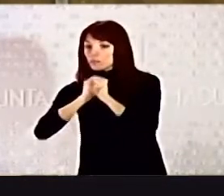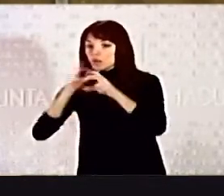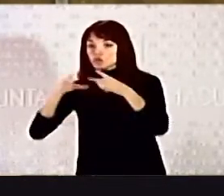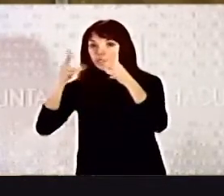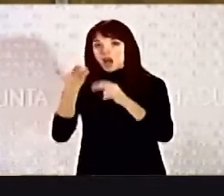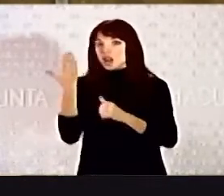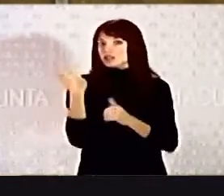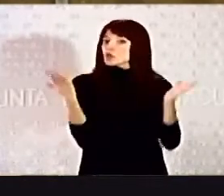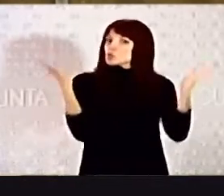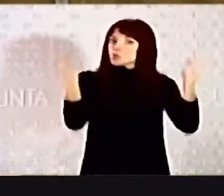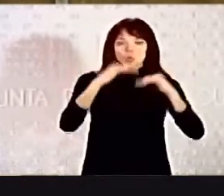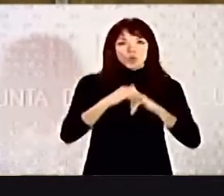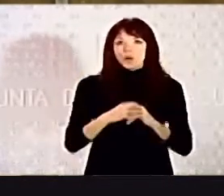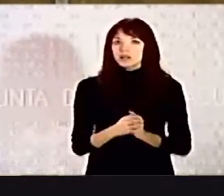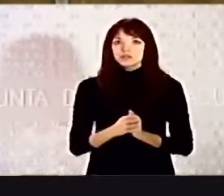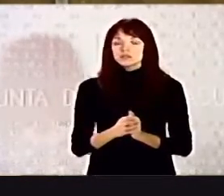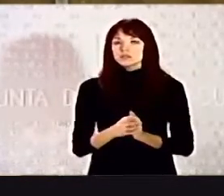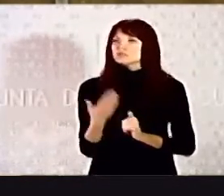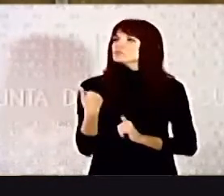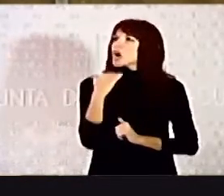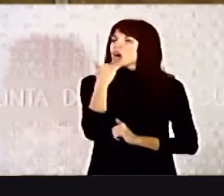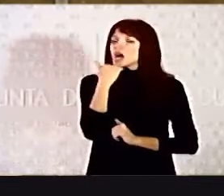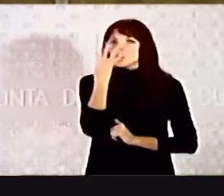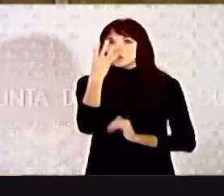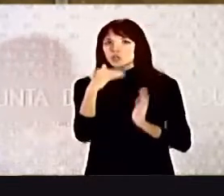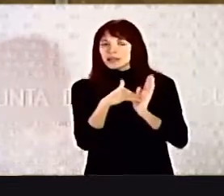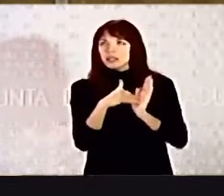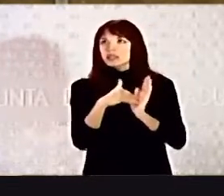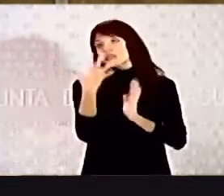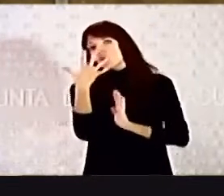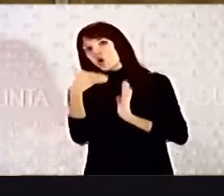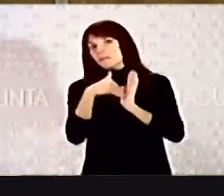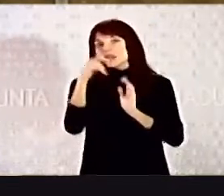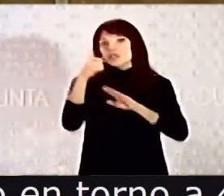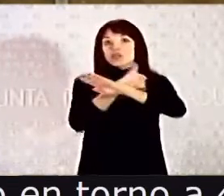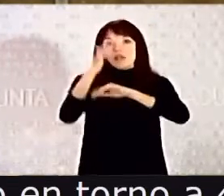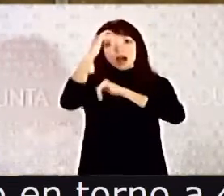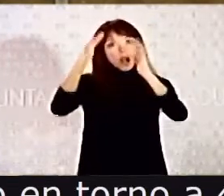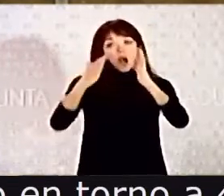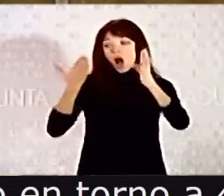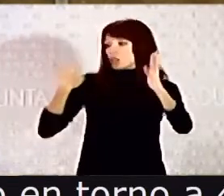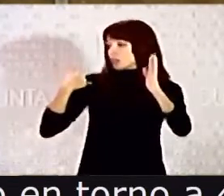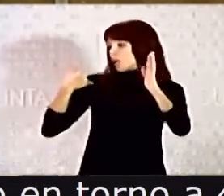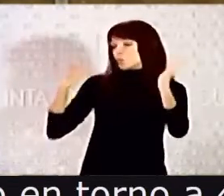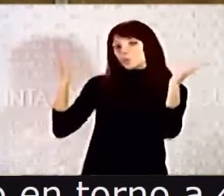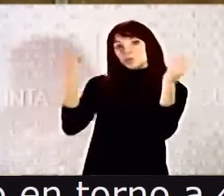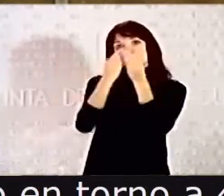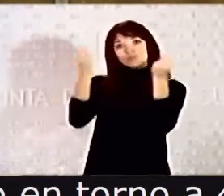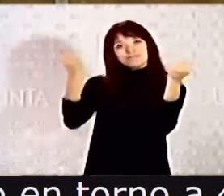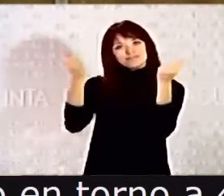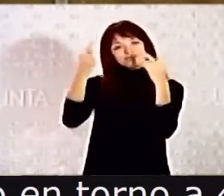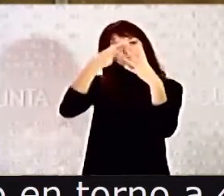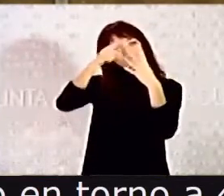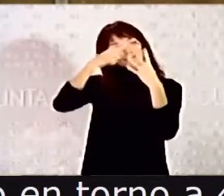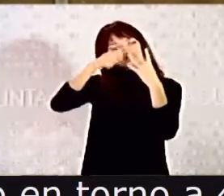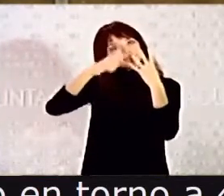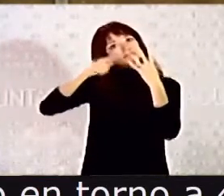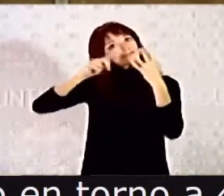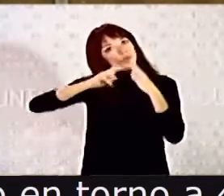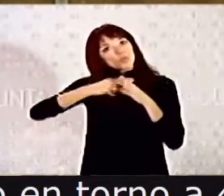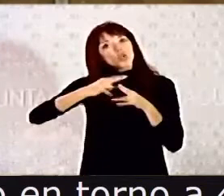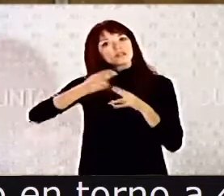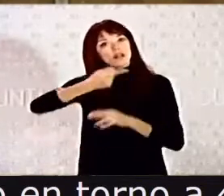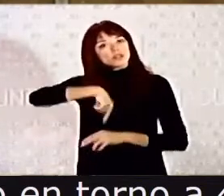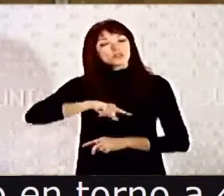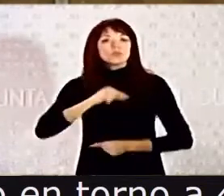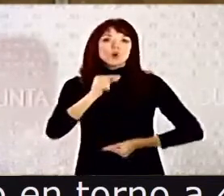pasada a en torno a 4.000, 5.000 ciudadanos, tampoco existía. Es decir, todas estas políticas que hemos